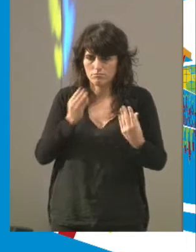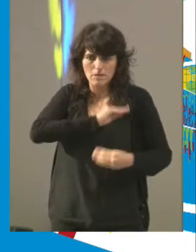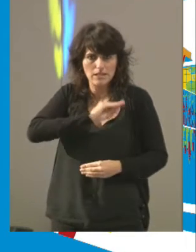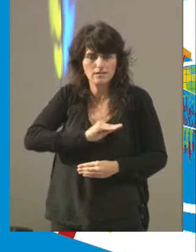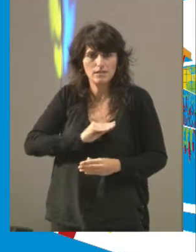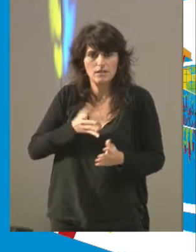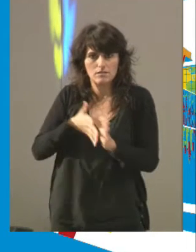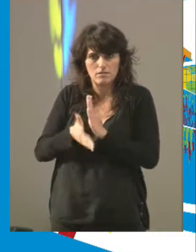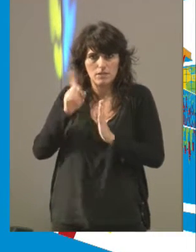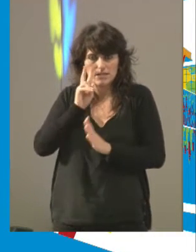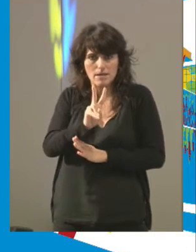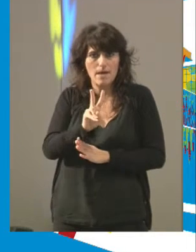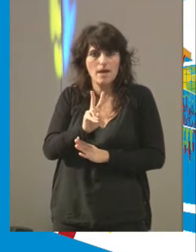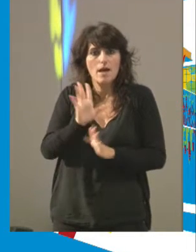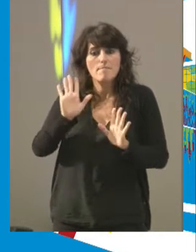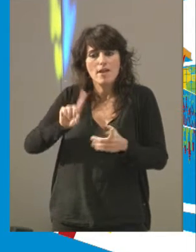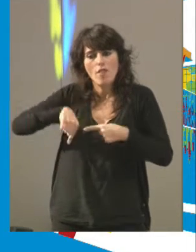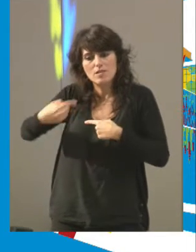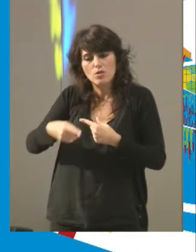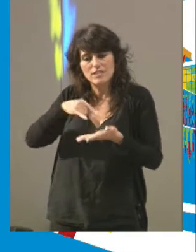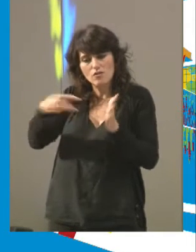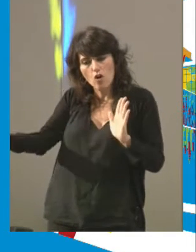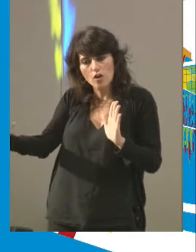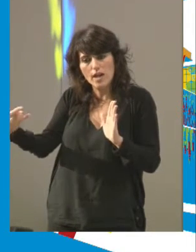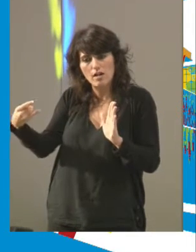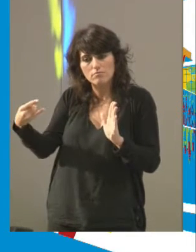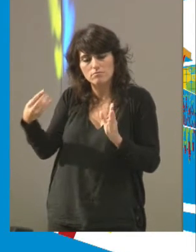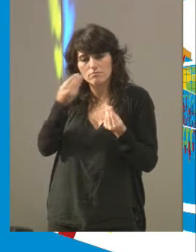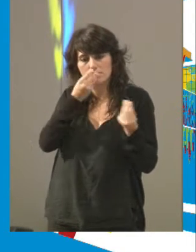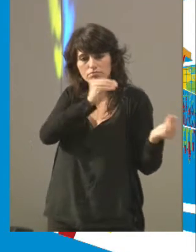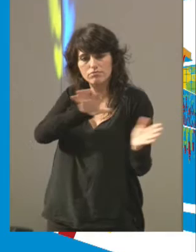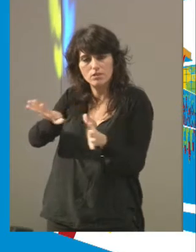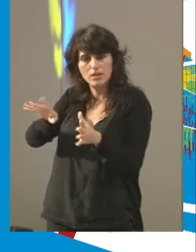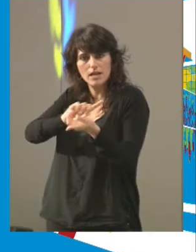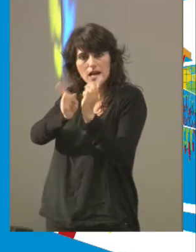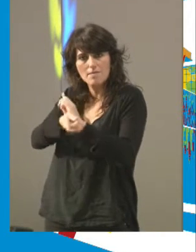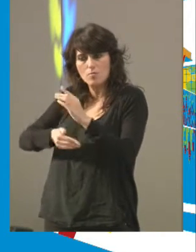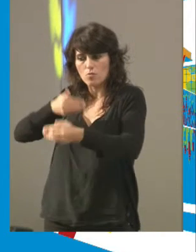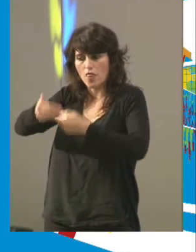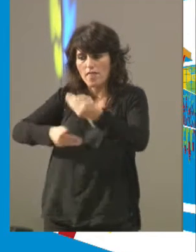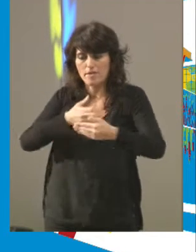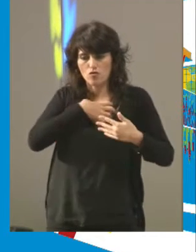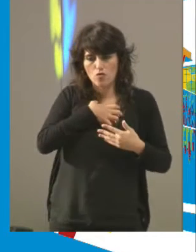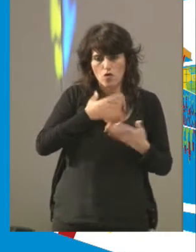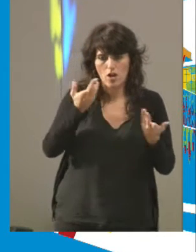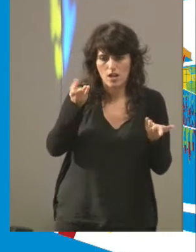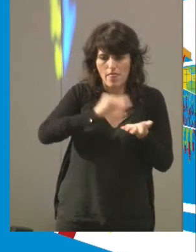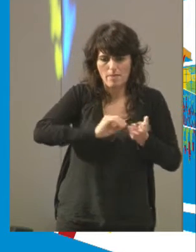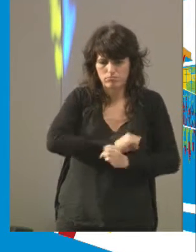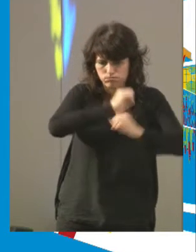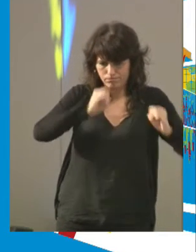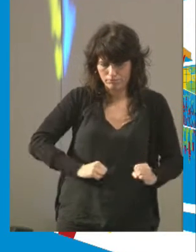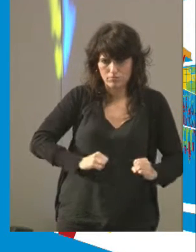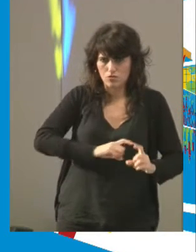pero luego, cuando pasamos a transformar una tecnología, a sustituir un procedimiento de funcionar que además está muy consolidado, en el cual tenemos